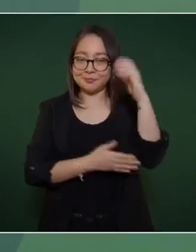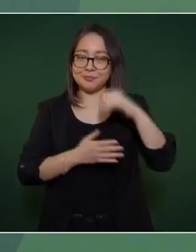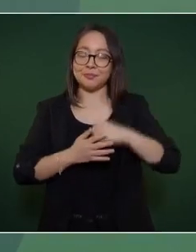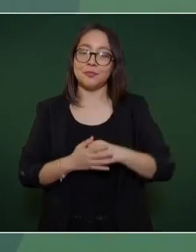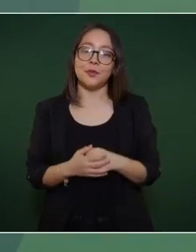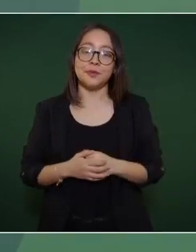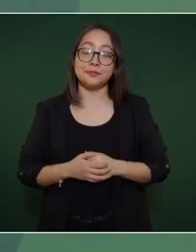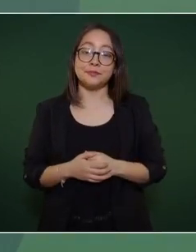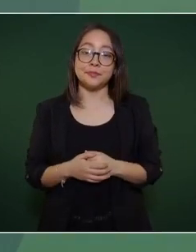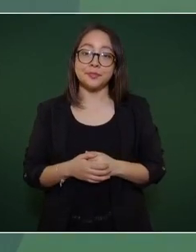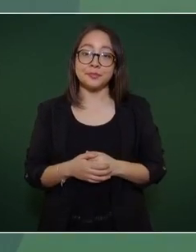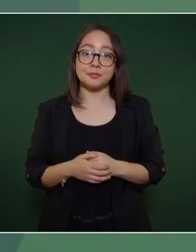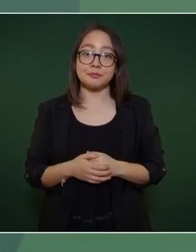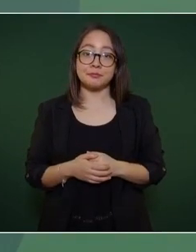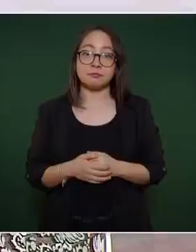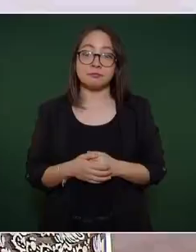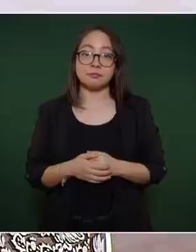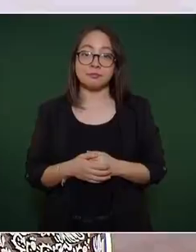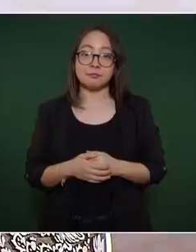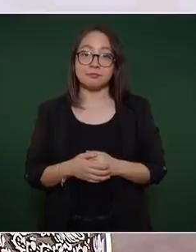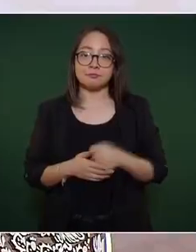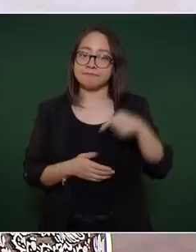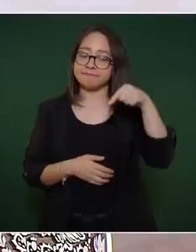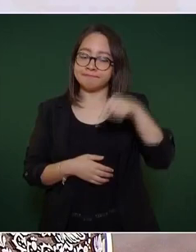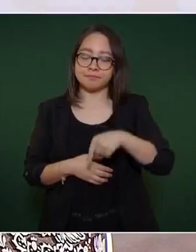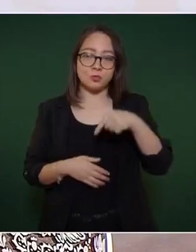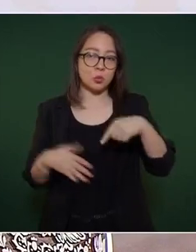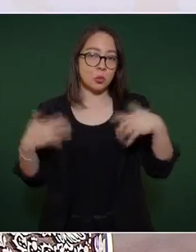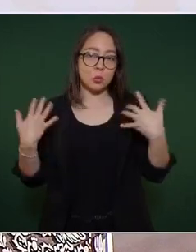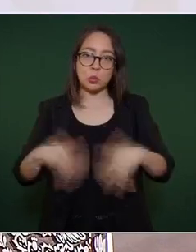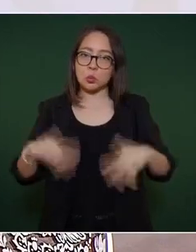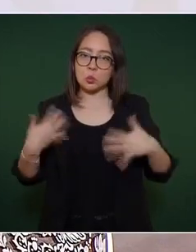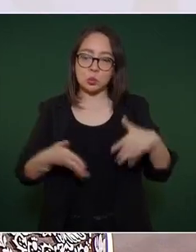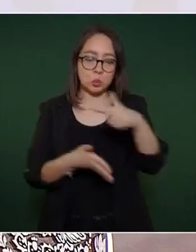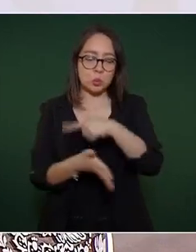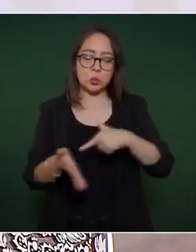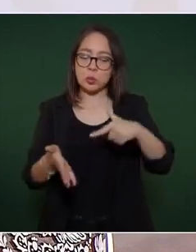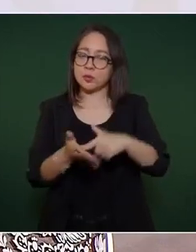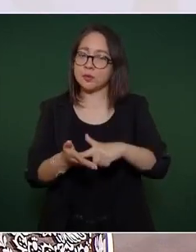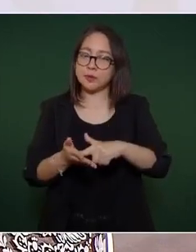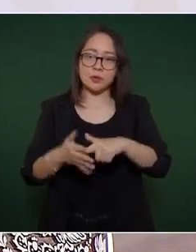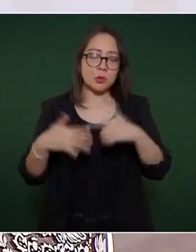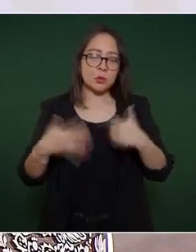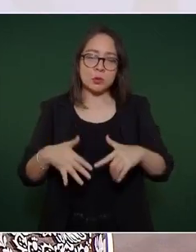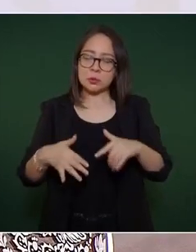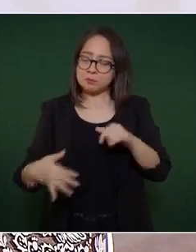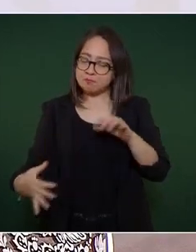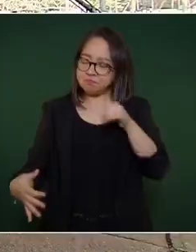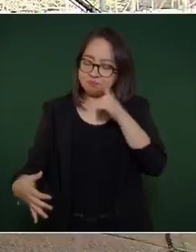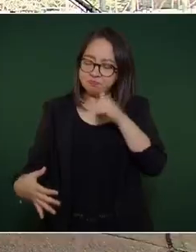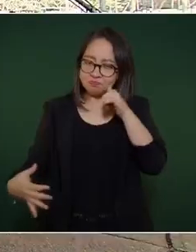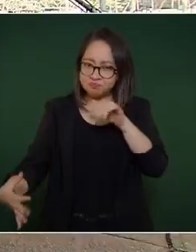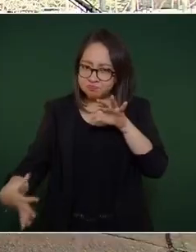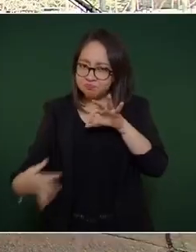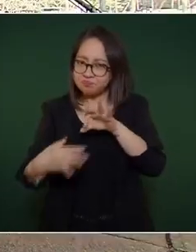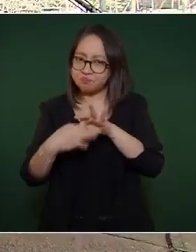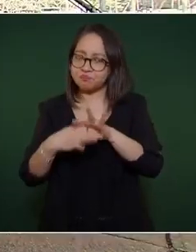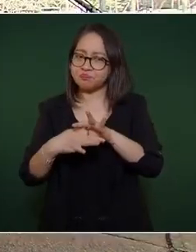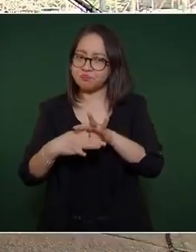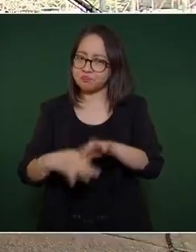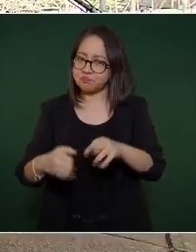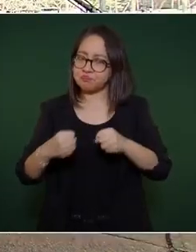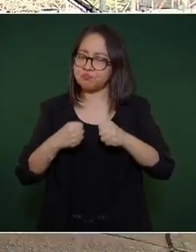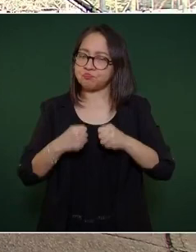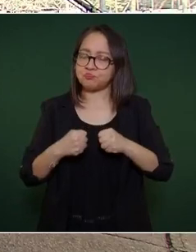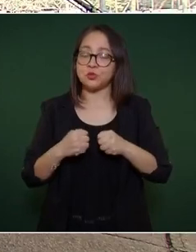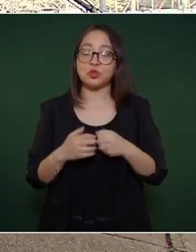parte de nuestra tierra. Siempre que vengo a Veracruz,